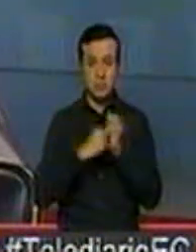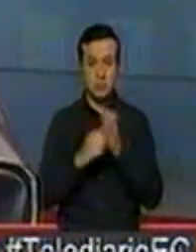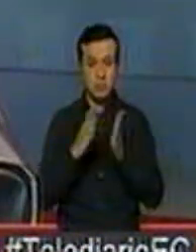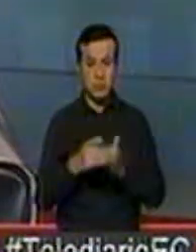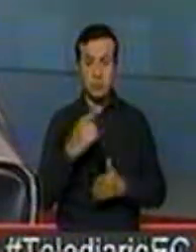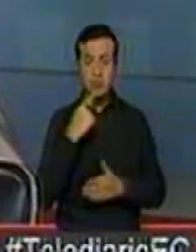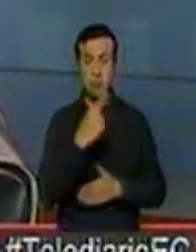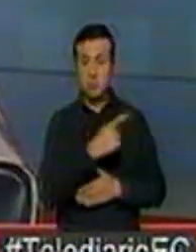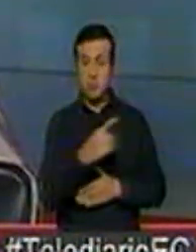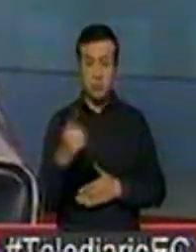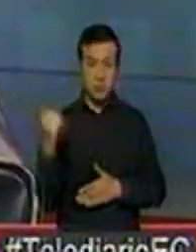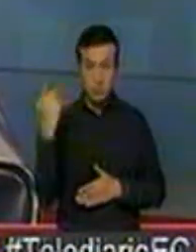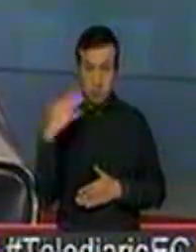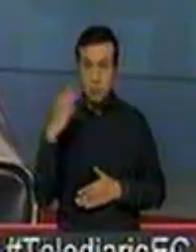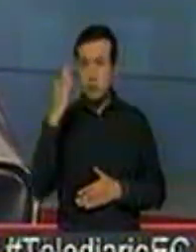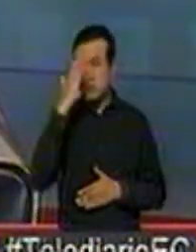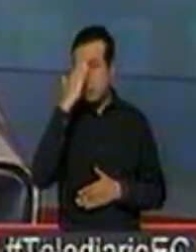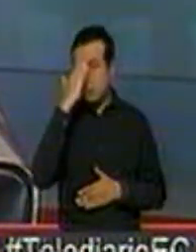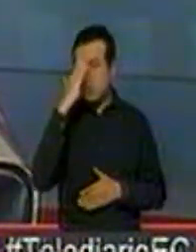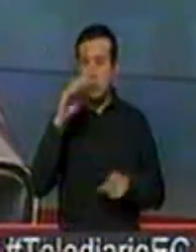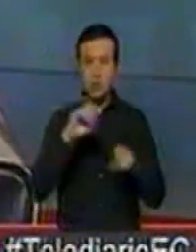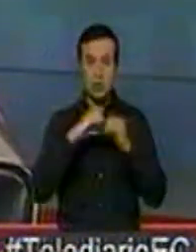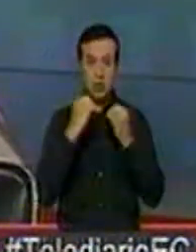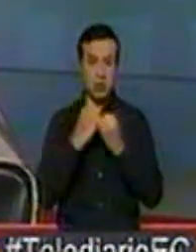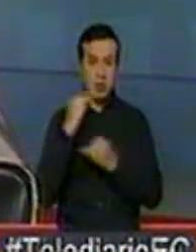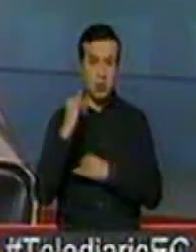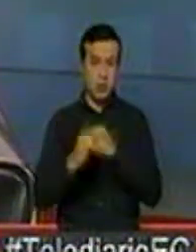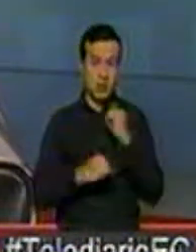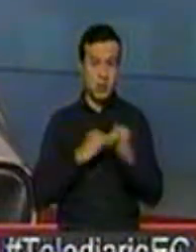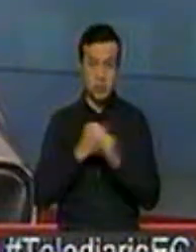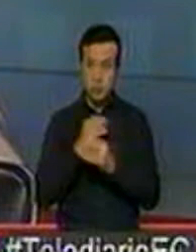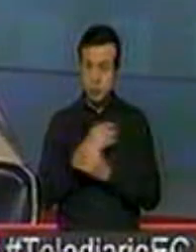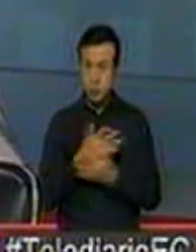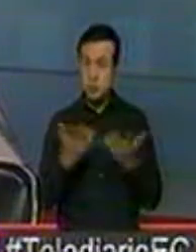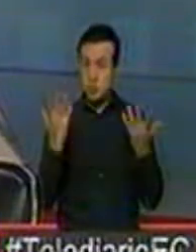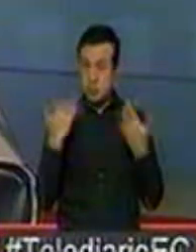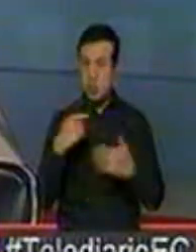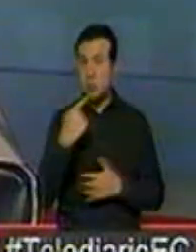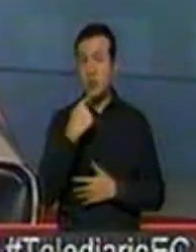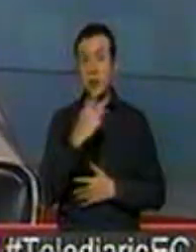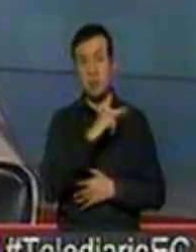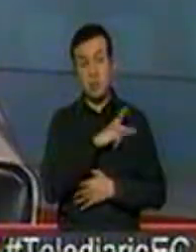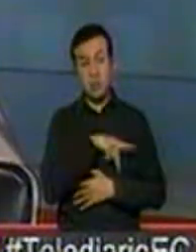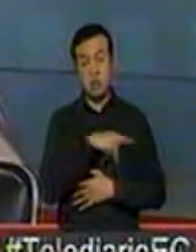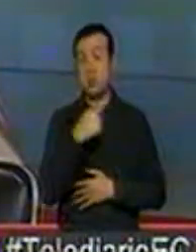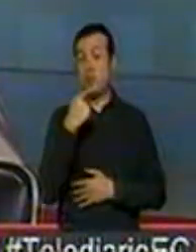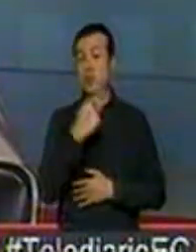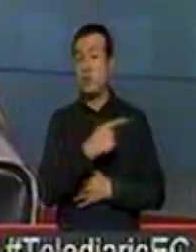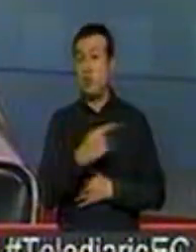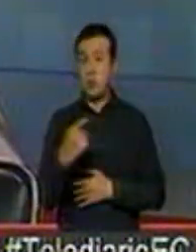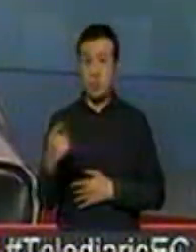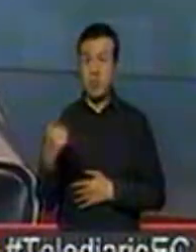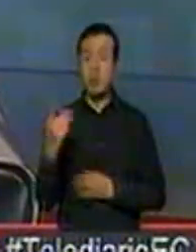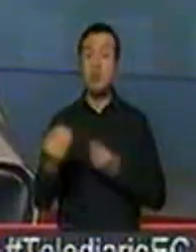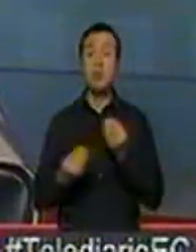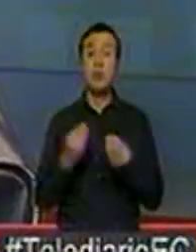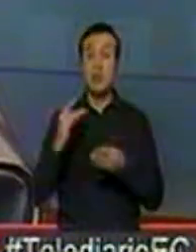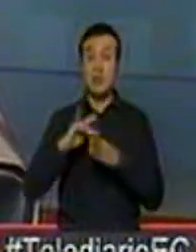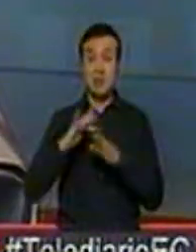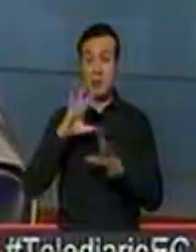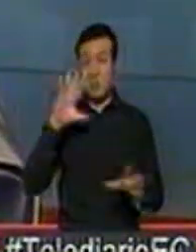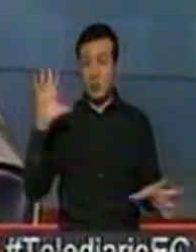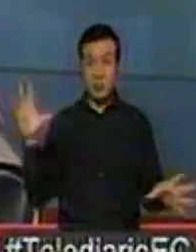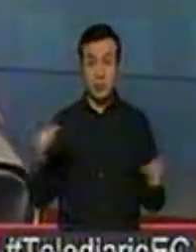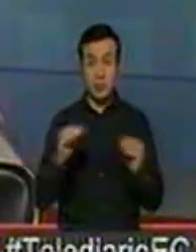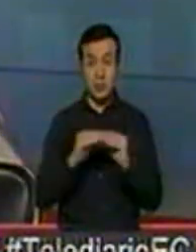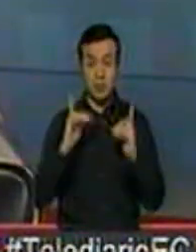han sido pues corroboradas por organismos internacionales y en su defensa ha dicho y ha manifestado que se pondría en riesgo todo el sistema